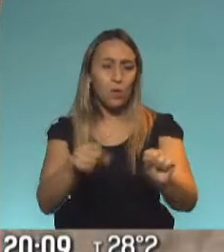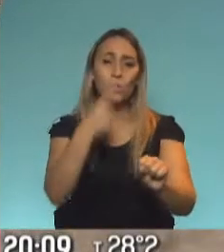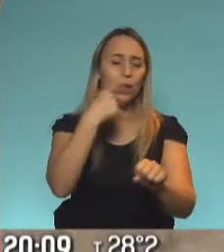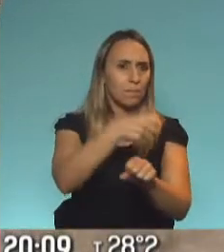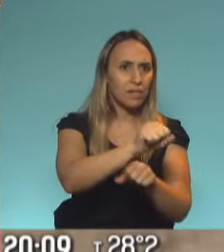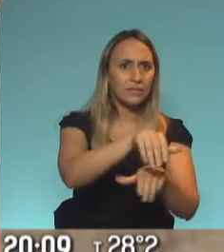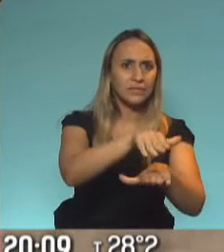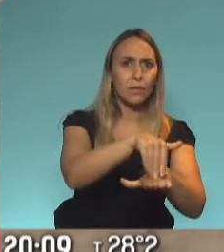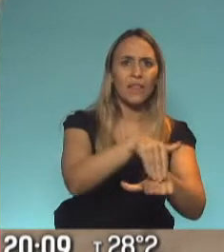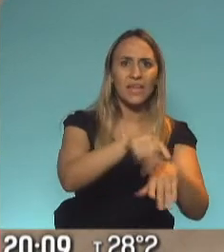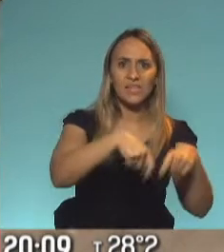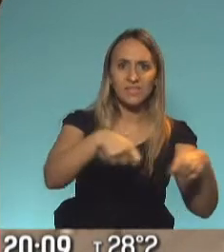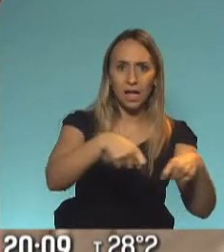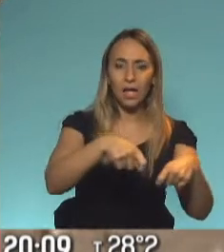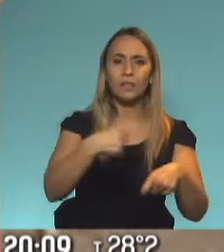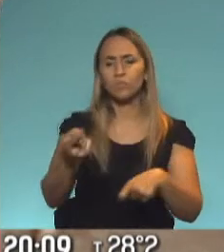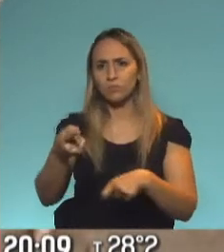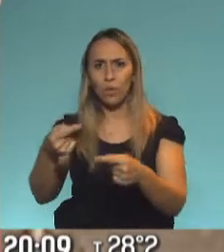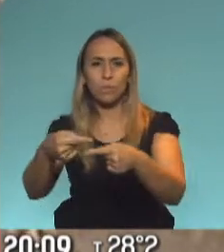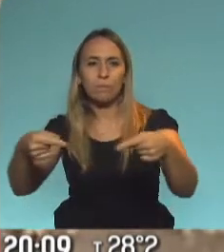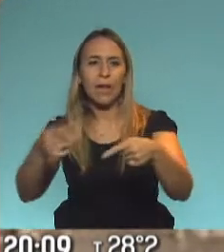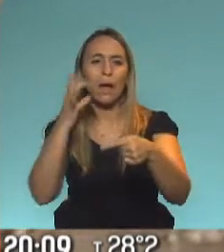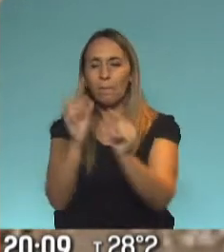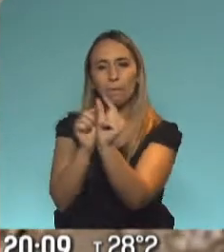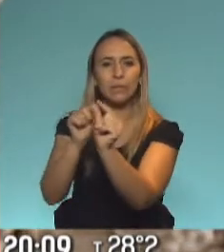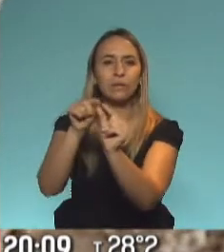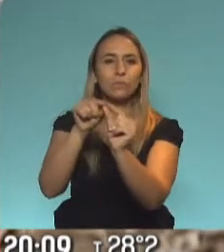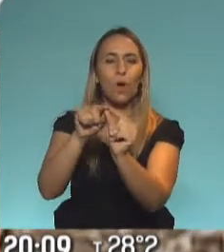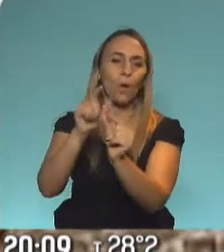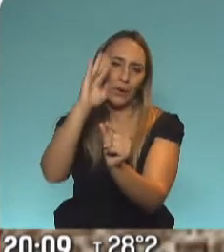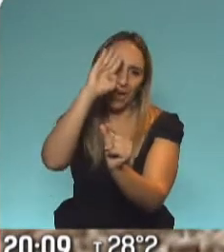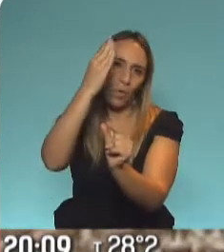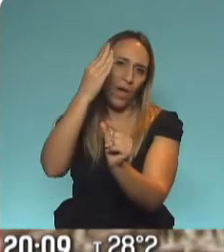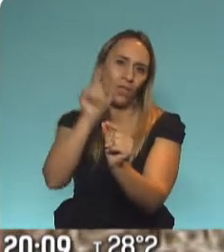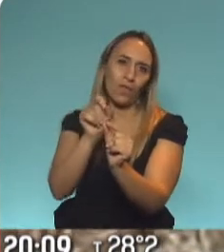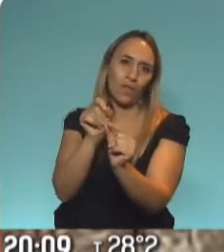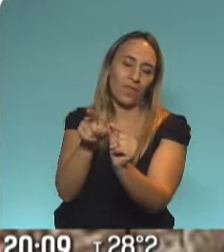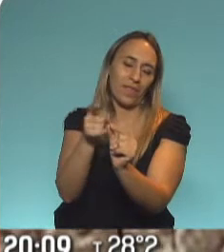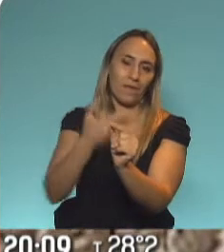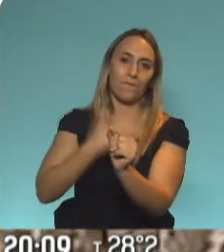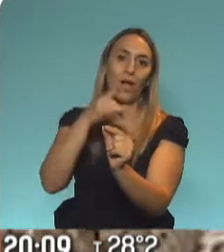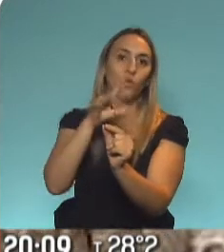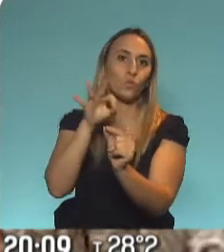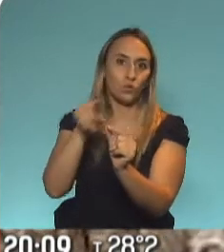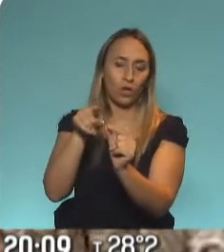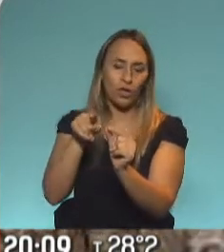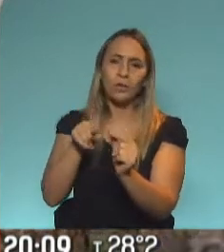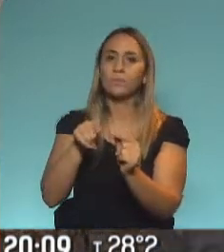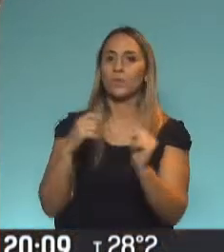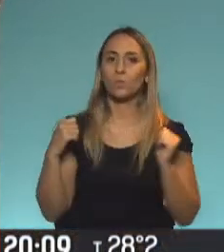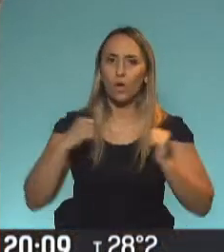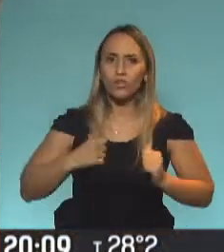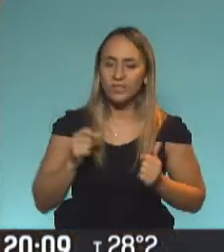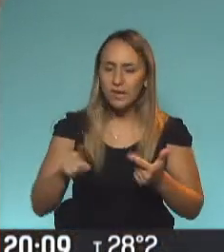un elemento, un recuerdo, un souvenir que permanentemente tenía, una